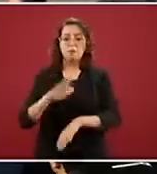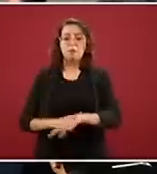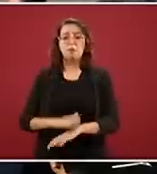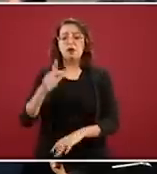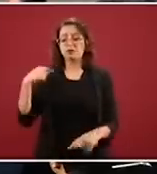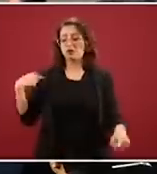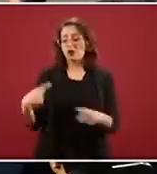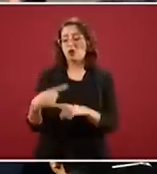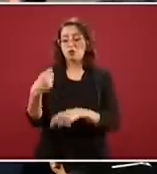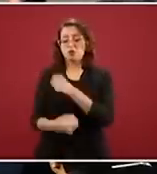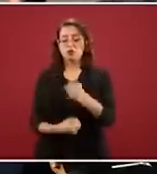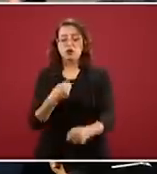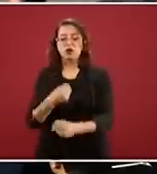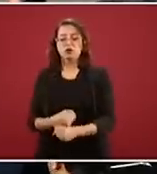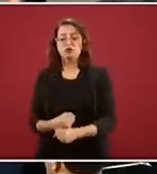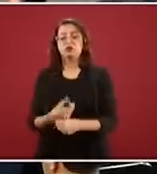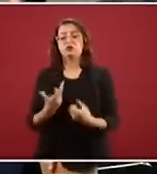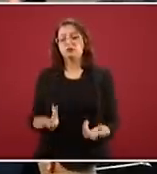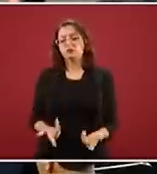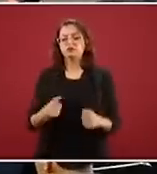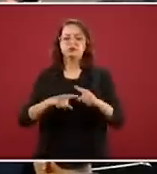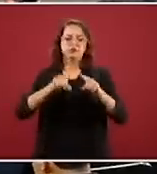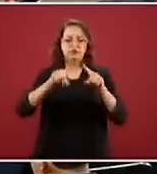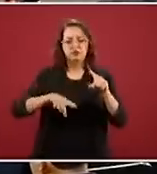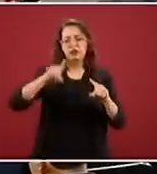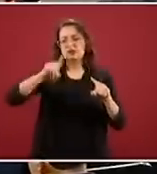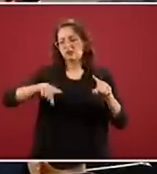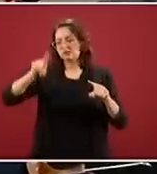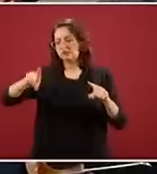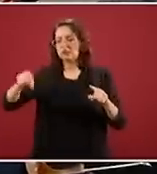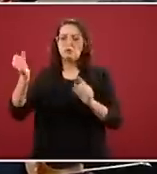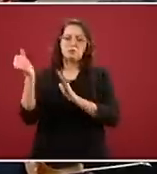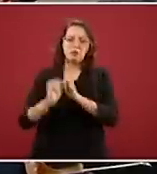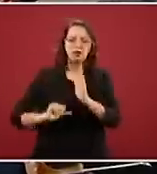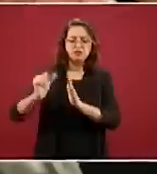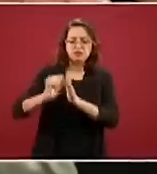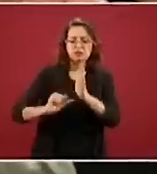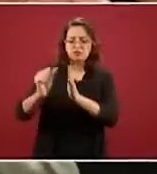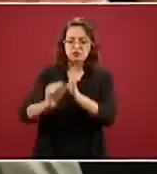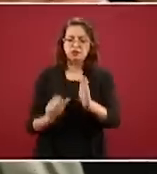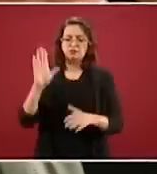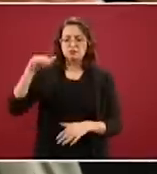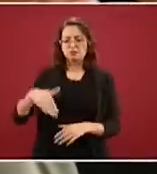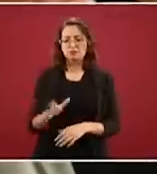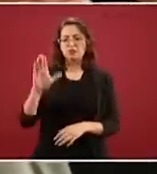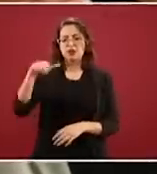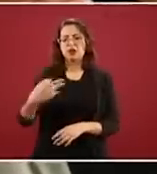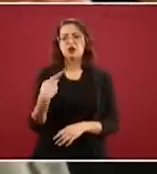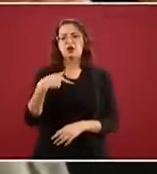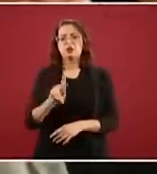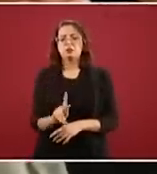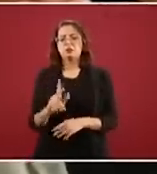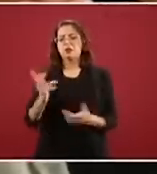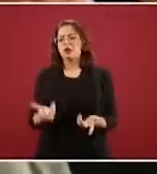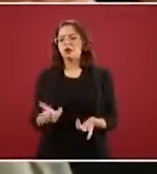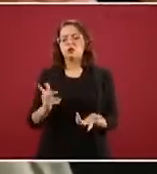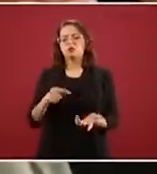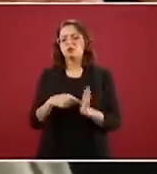en este año a lo largo, con diferentes picos a lo largo de cada mes. Pero aquí me llamó la atención que no se dio a